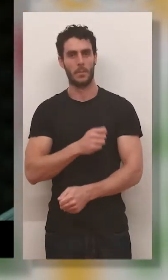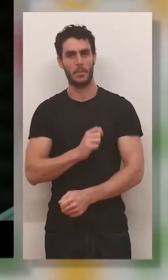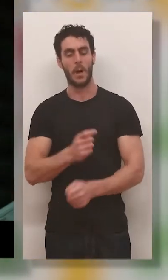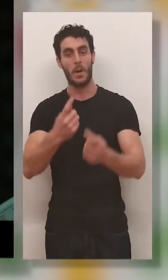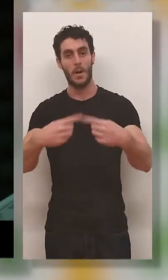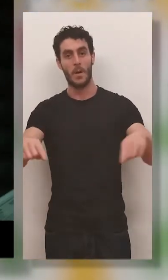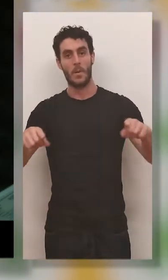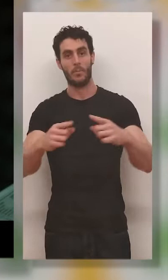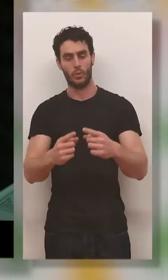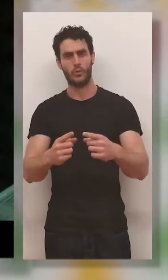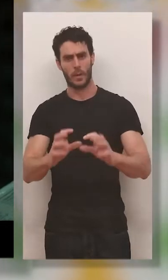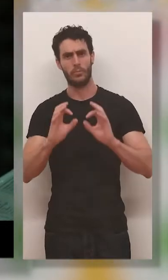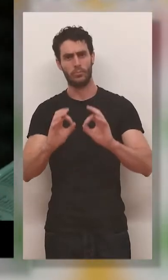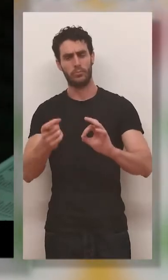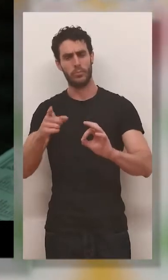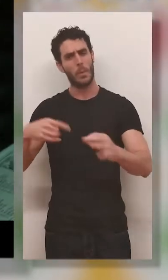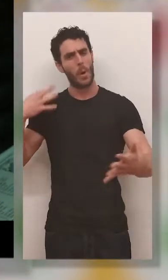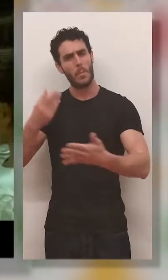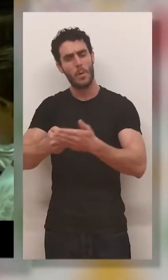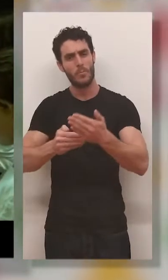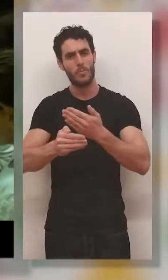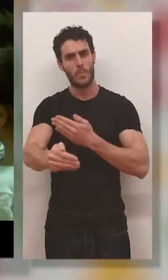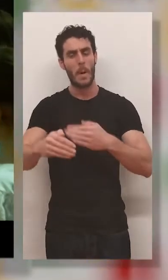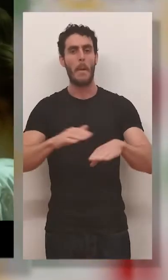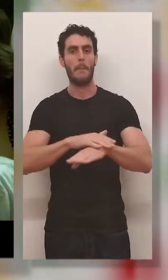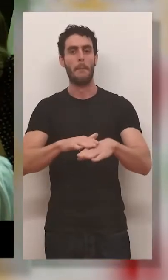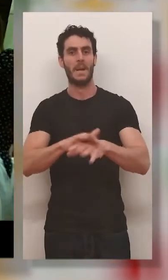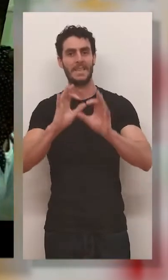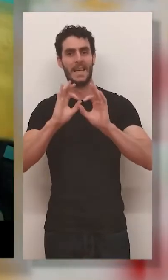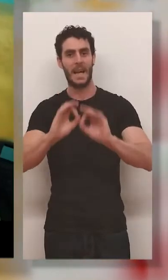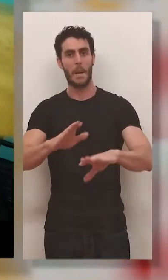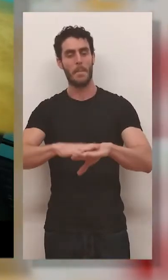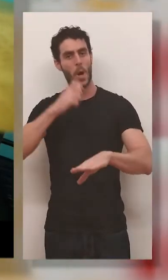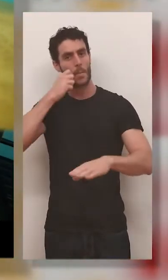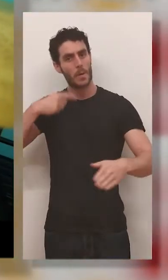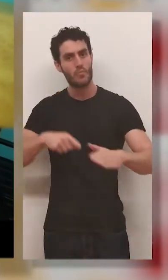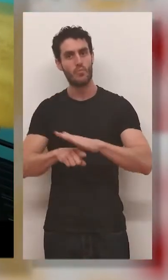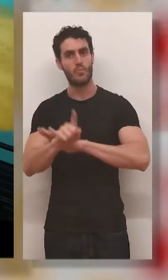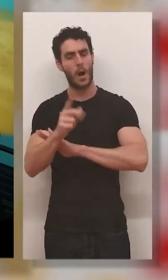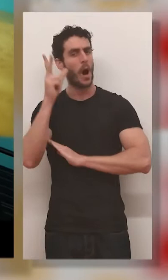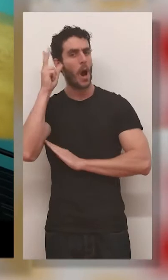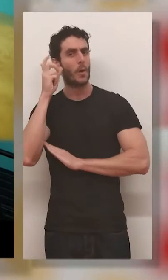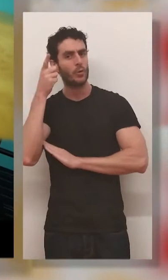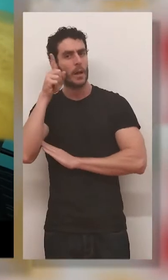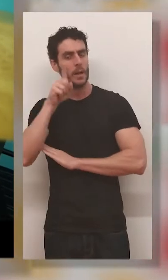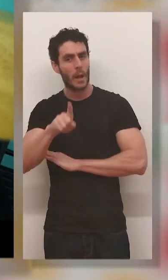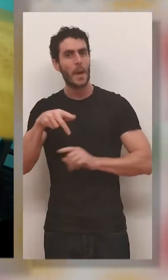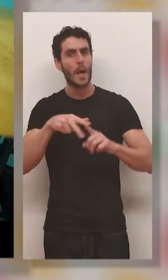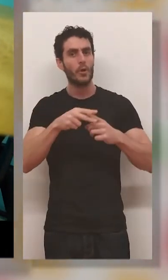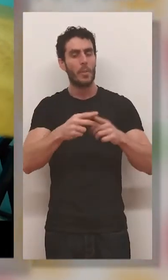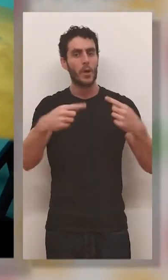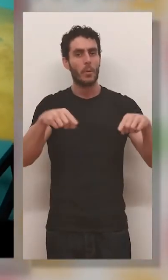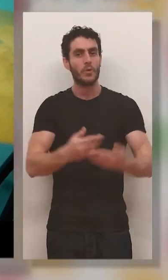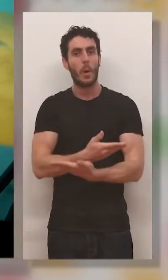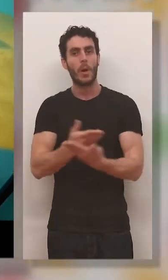La música ha sido, es y será una parte fundamental en el desarrollo del ser humano. El hecho de escuchar y aprender a tocar cualquier